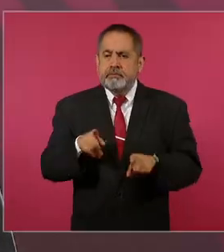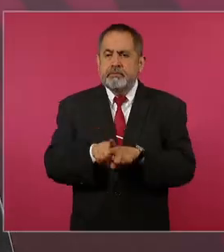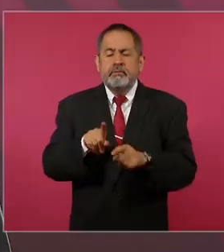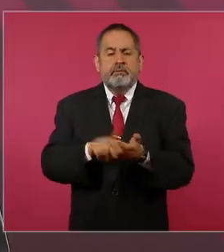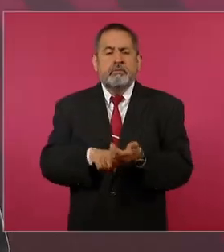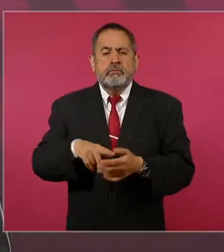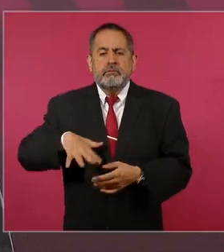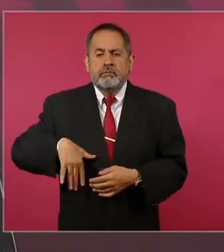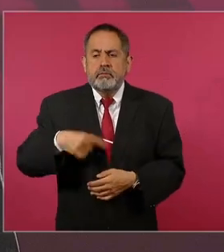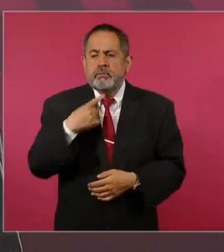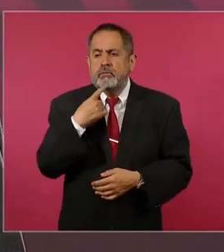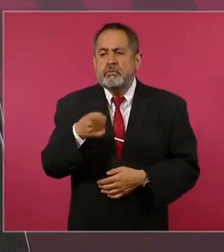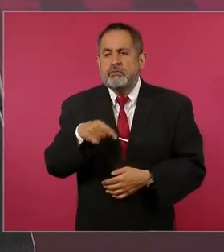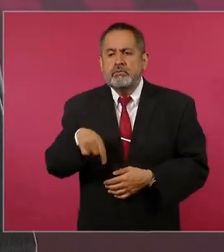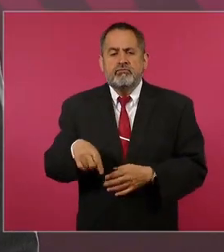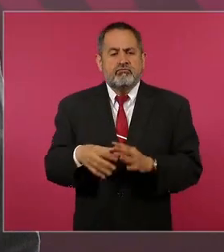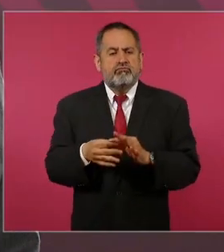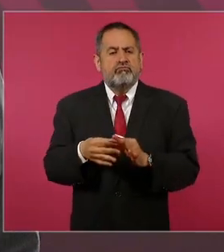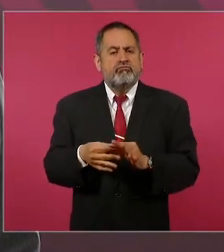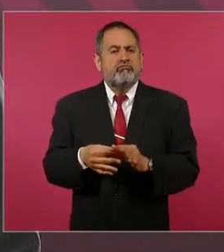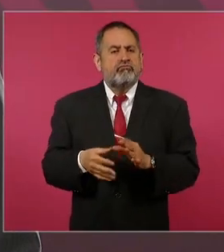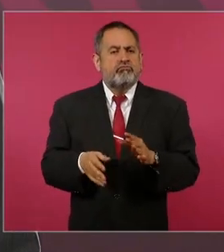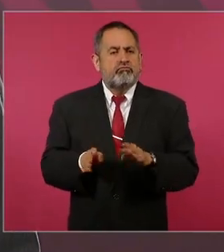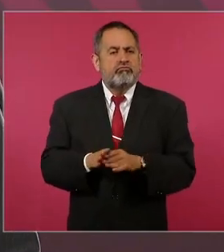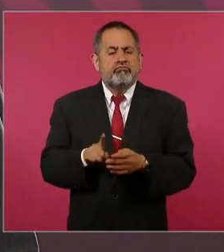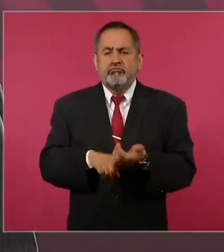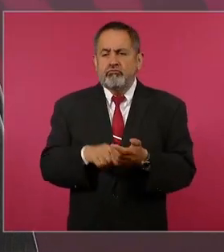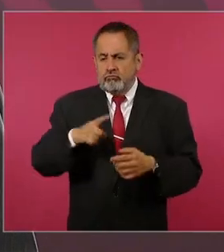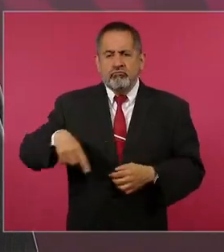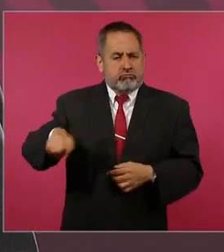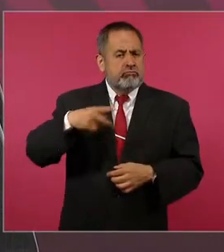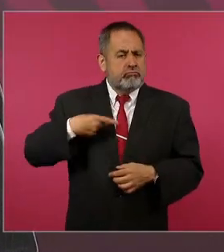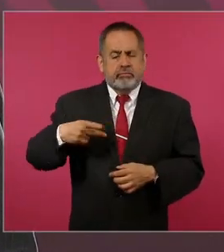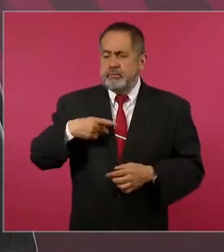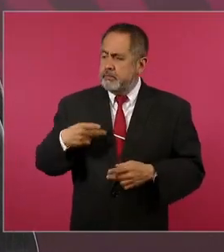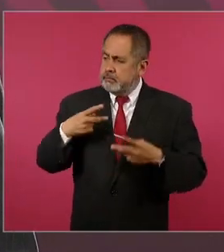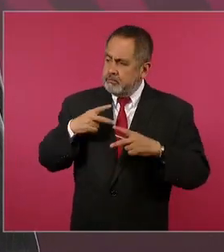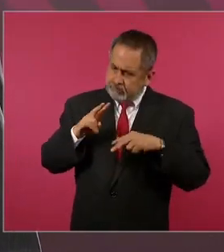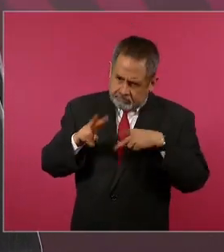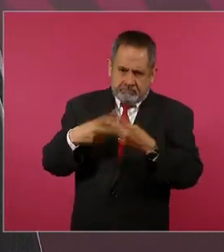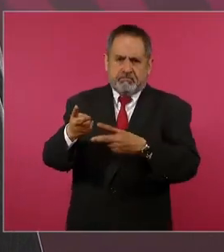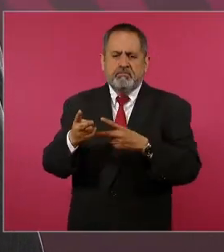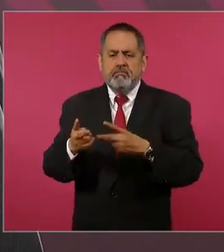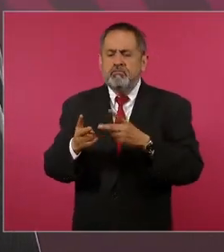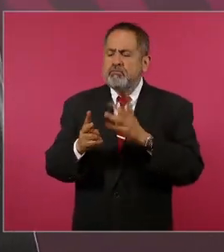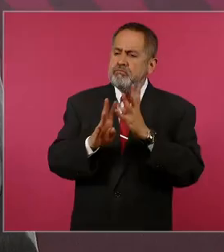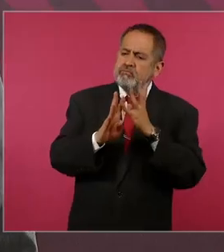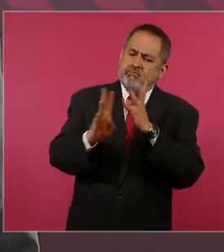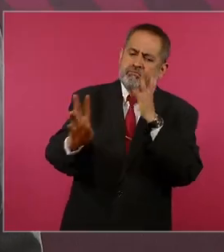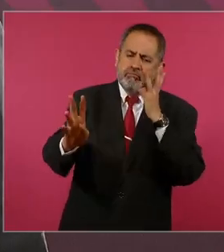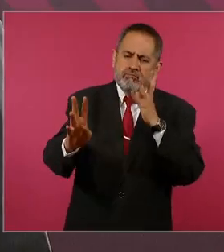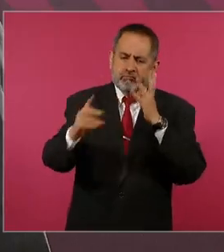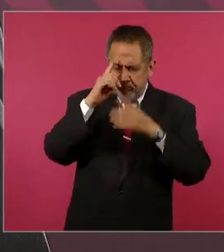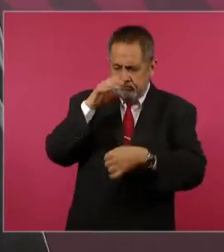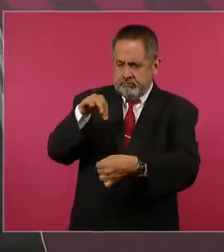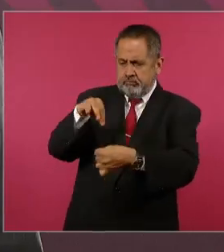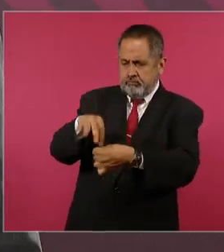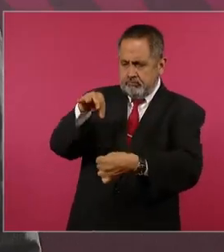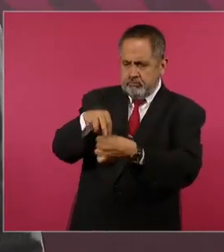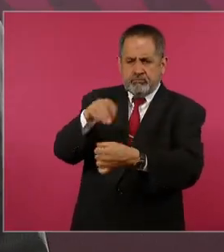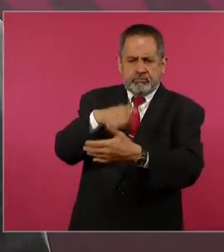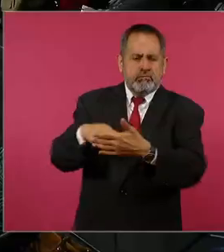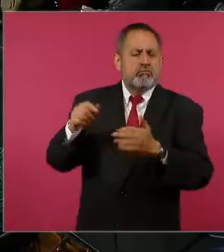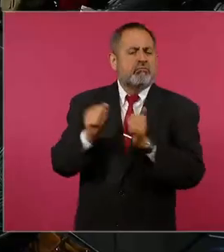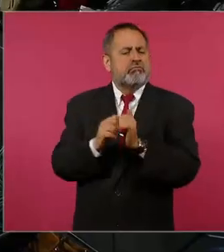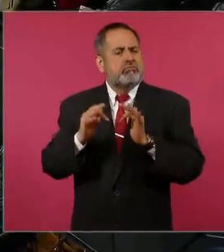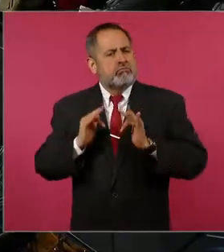aquí, saliera a votar con tranquilidad, porque sí